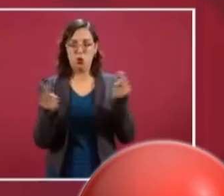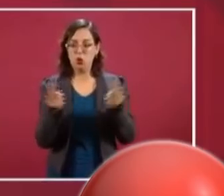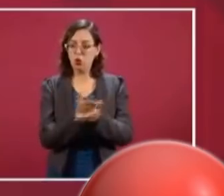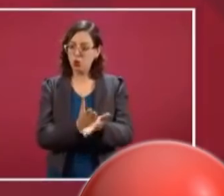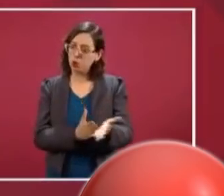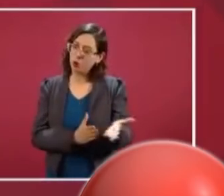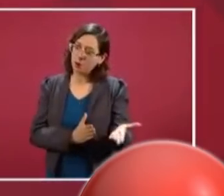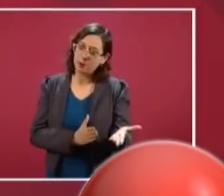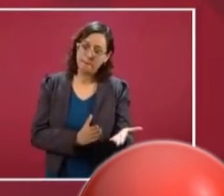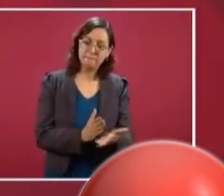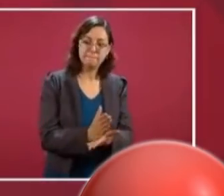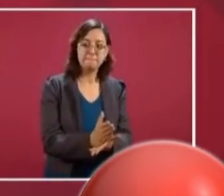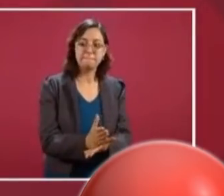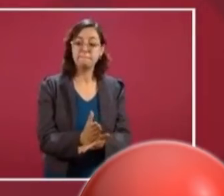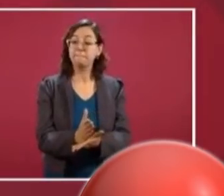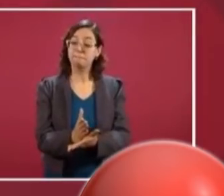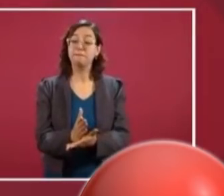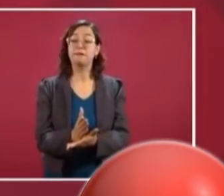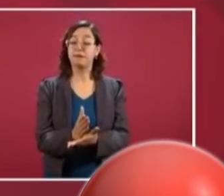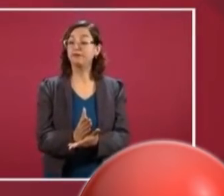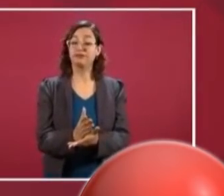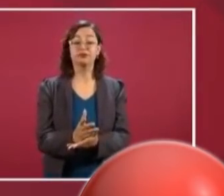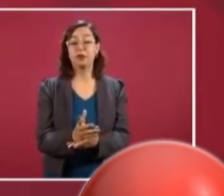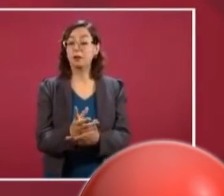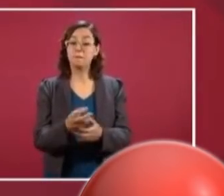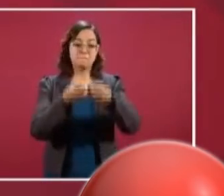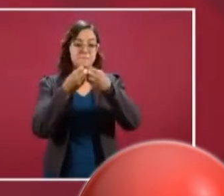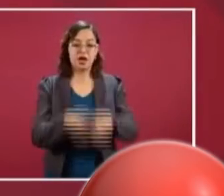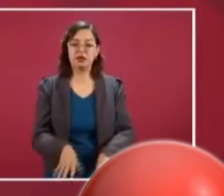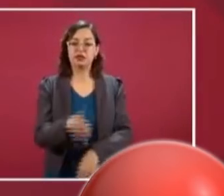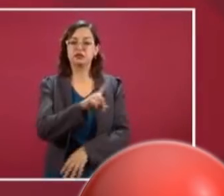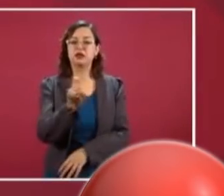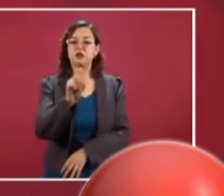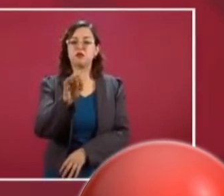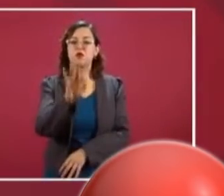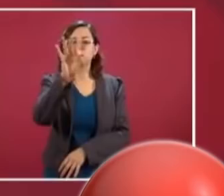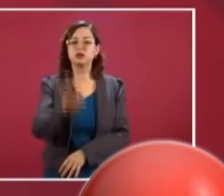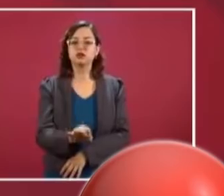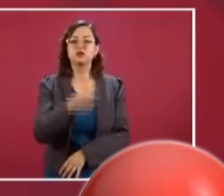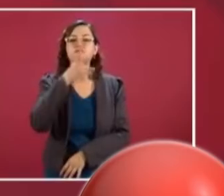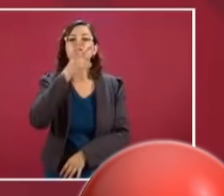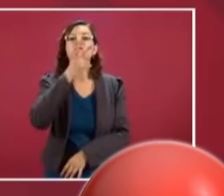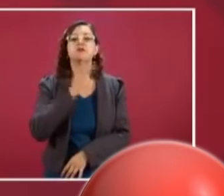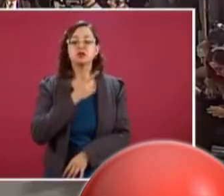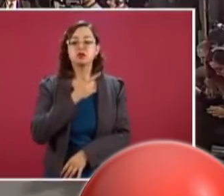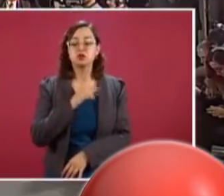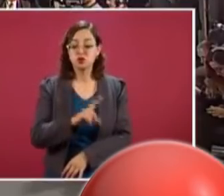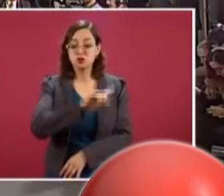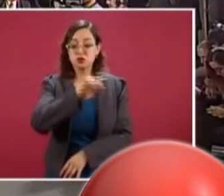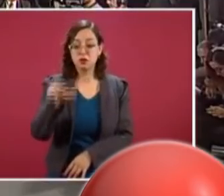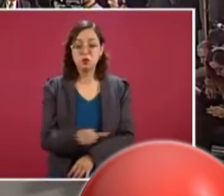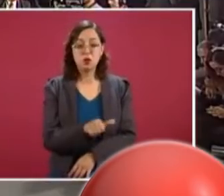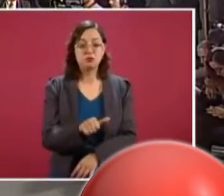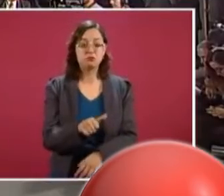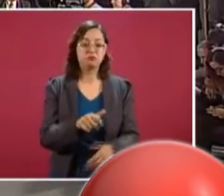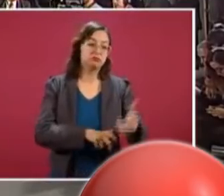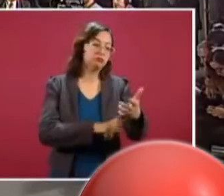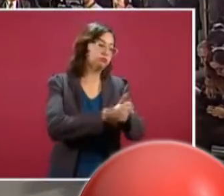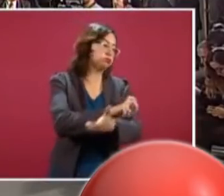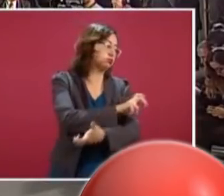se nos caía por completo la producción y nos iba a generar una